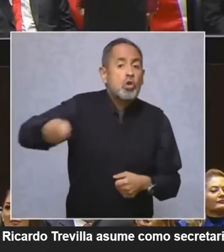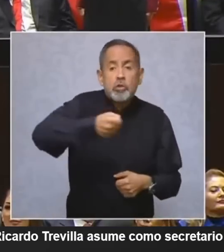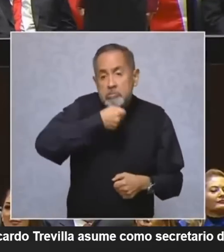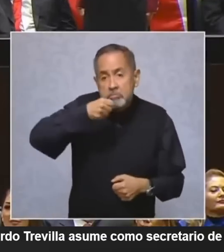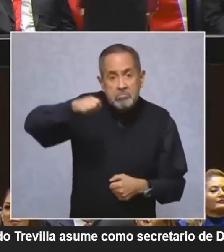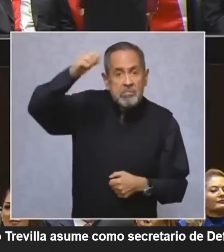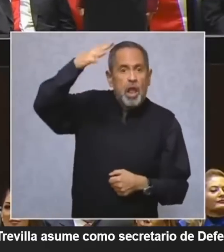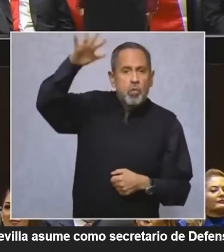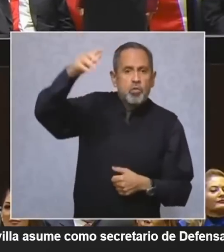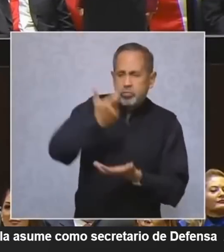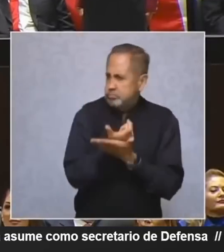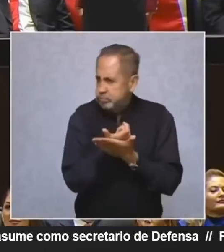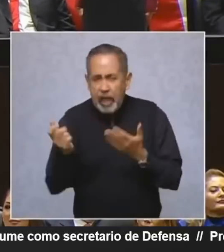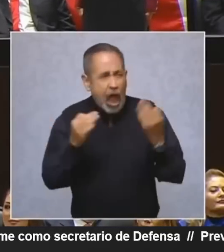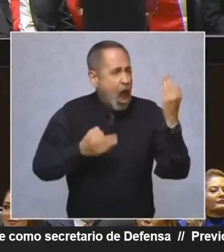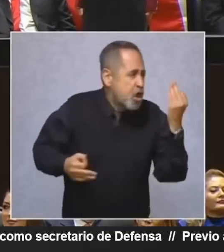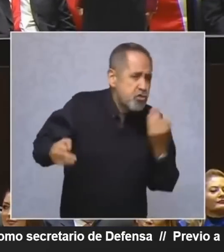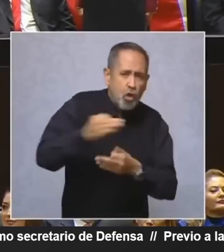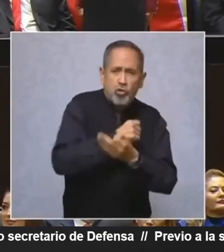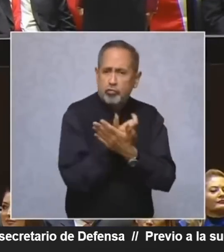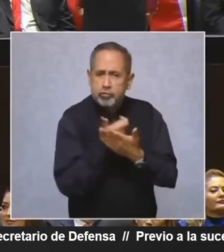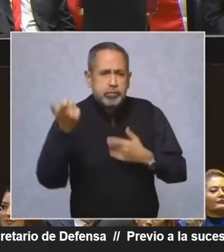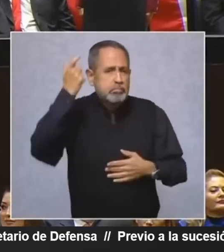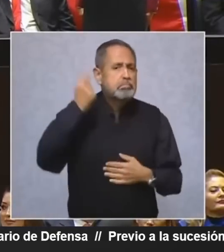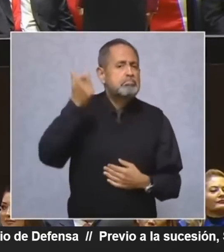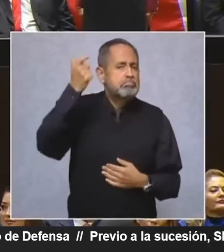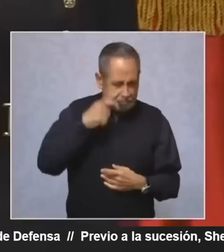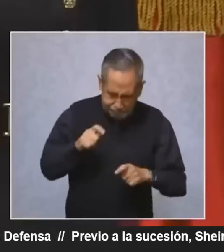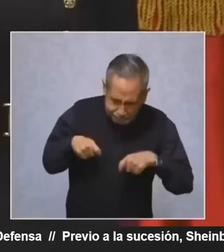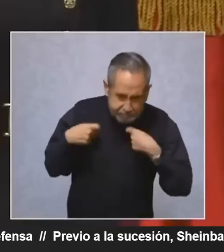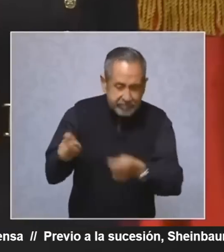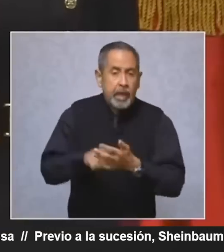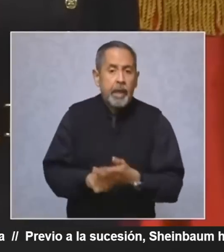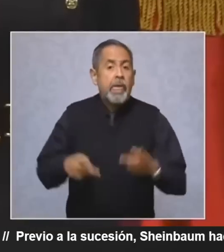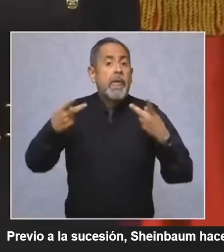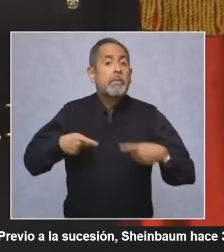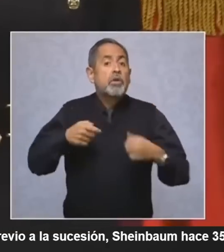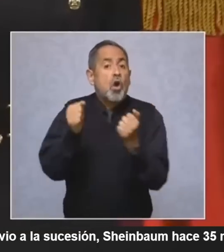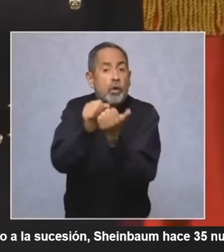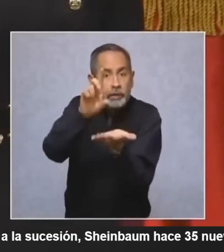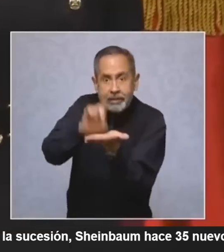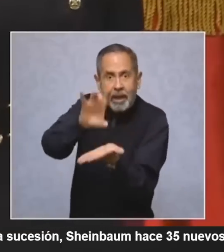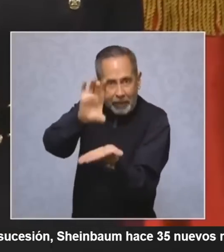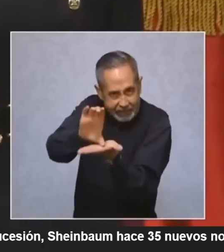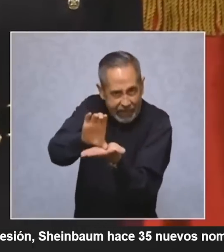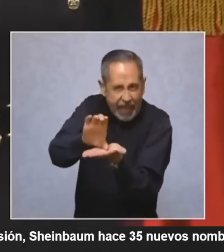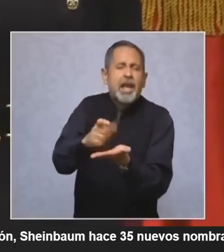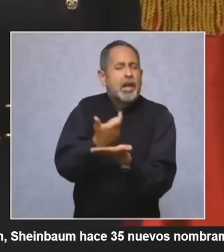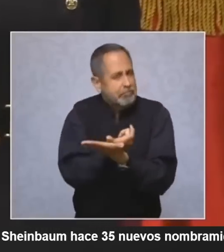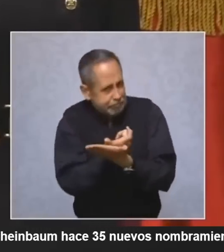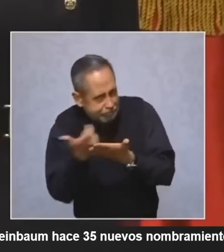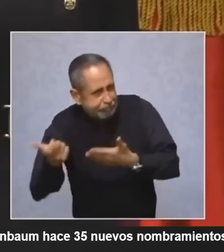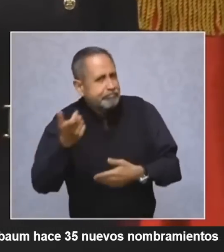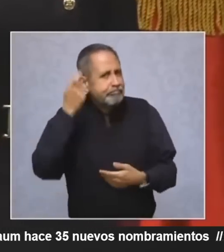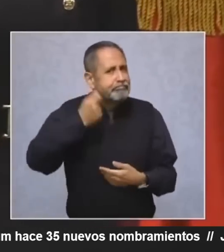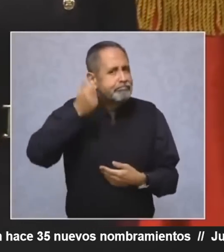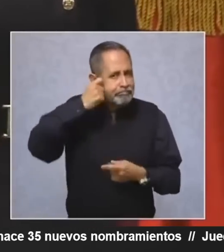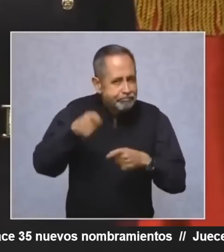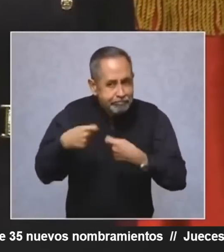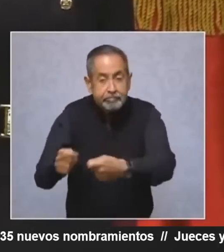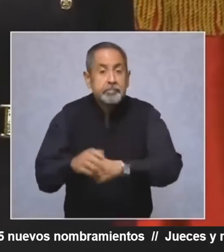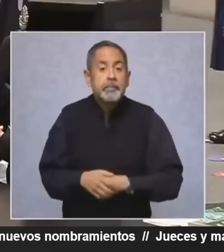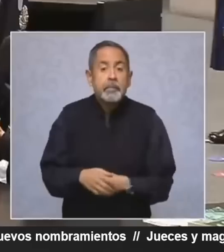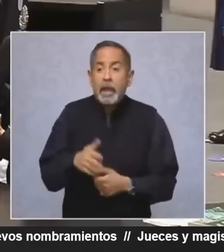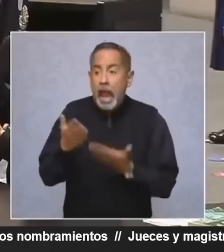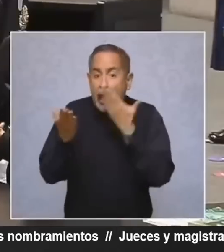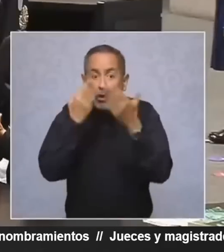adultos mayores. Pensión universal a personas con discapacidad. Becas Benito Juárez